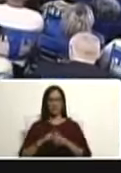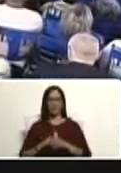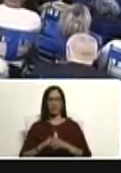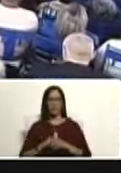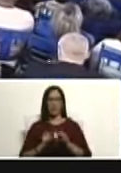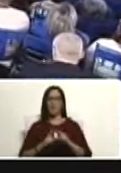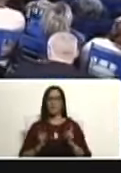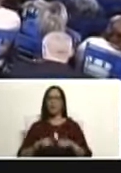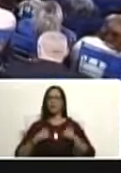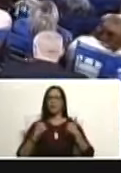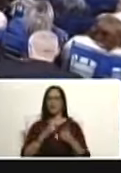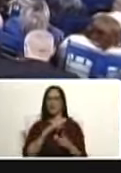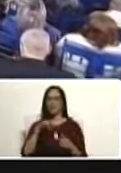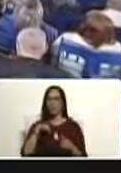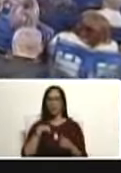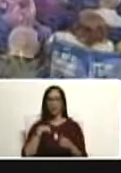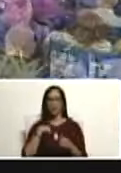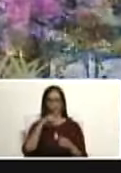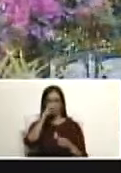pero más bien era de nuestro siglo.